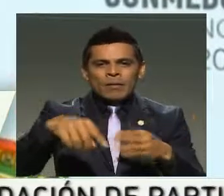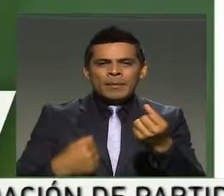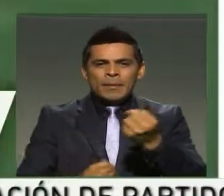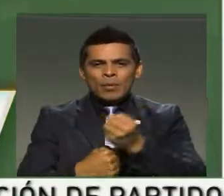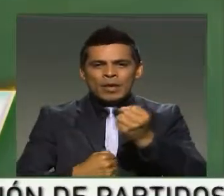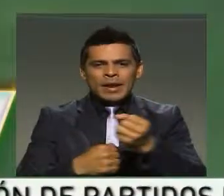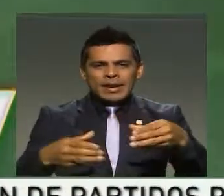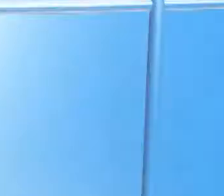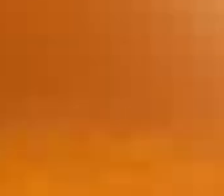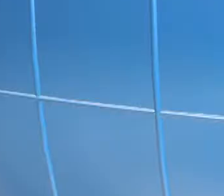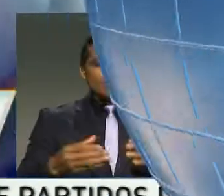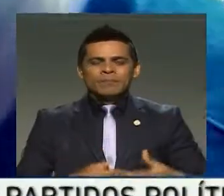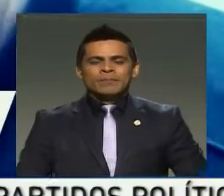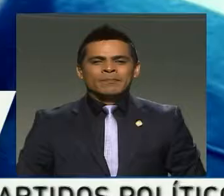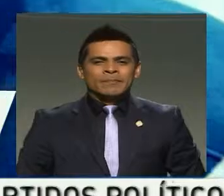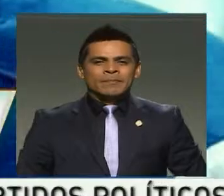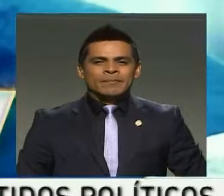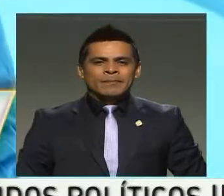equipo.